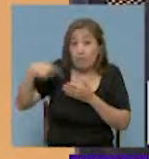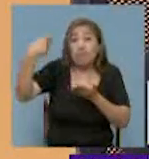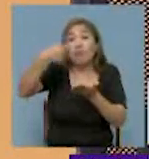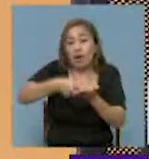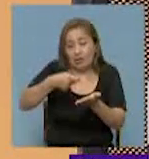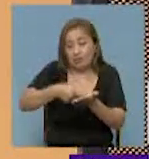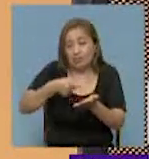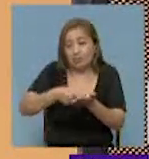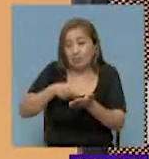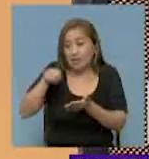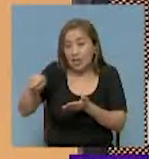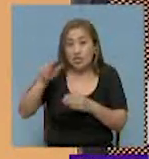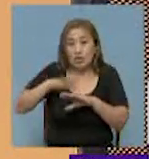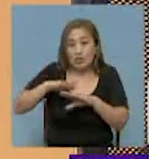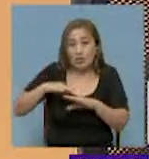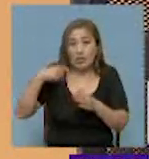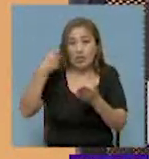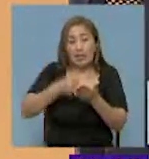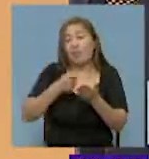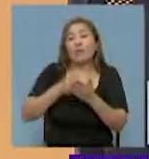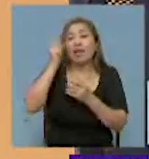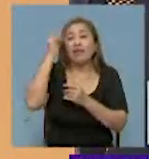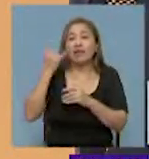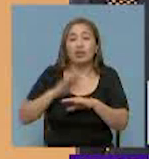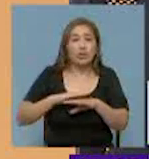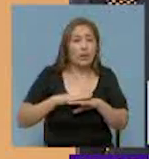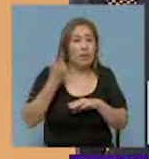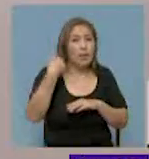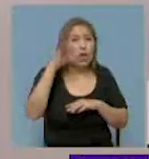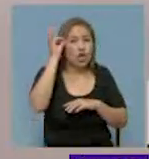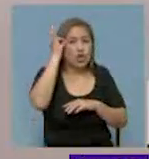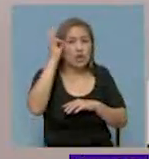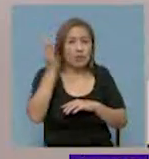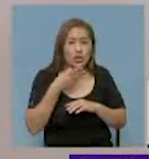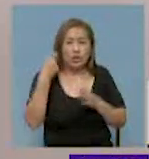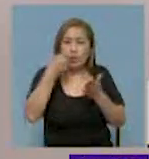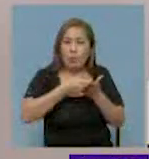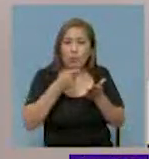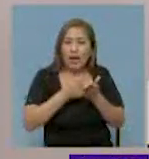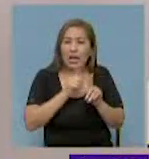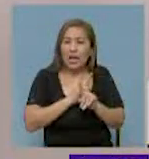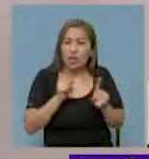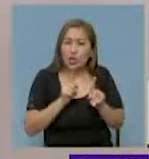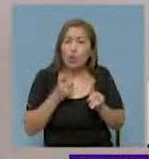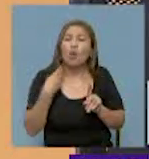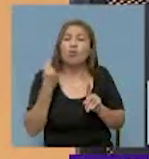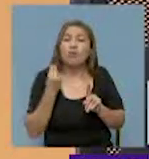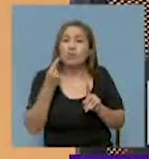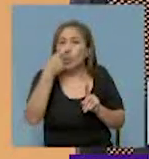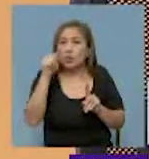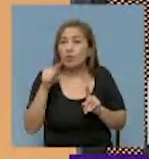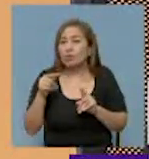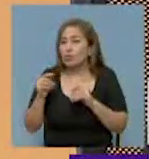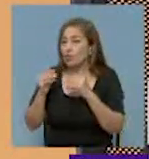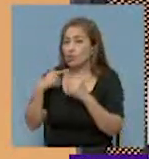la persona que decidió adelante si se desesperó y este 30 por ciento no se está pagando desde qué momento no sé